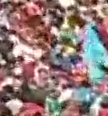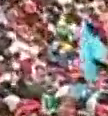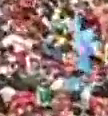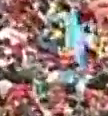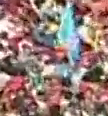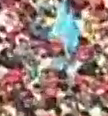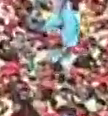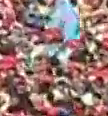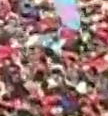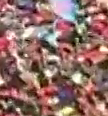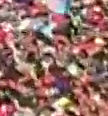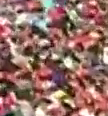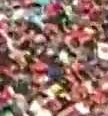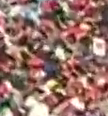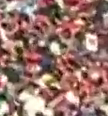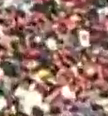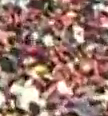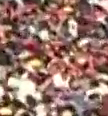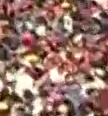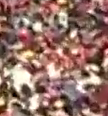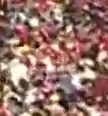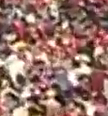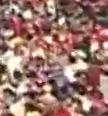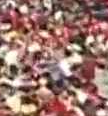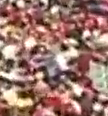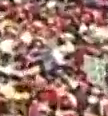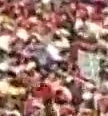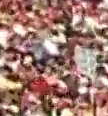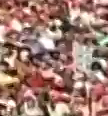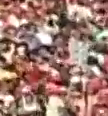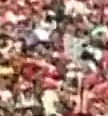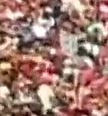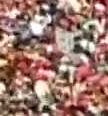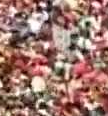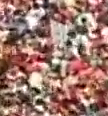manera retornamos el contacto a los estudios de Venezolana de